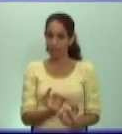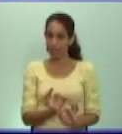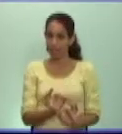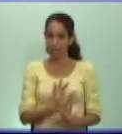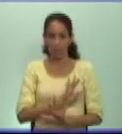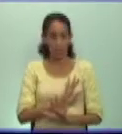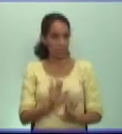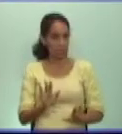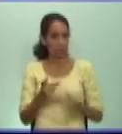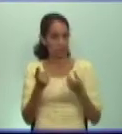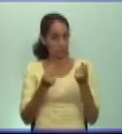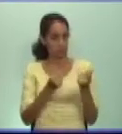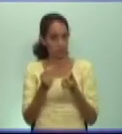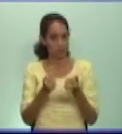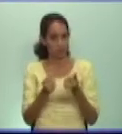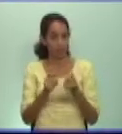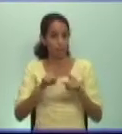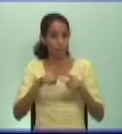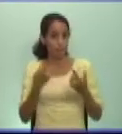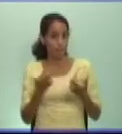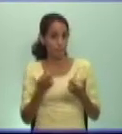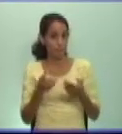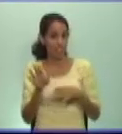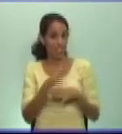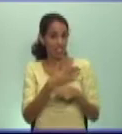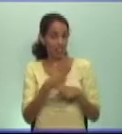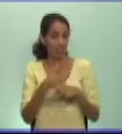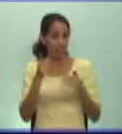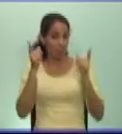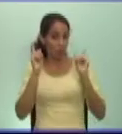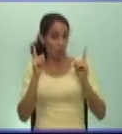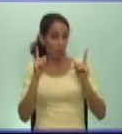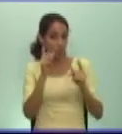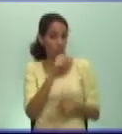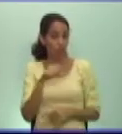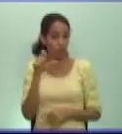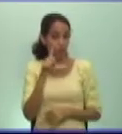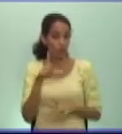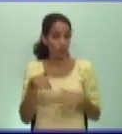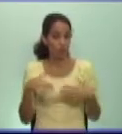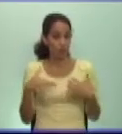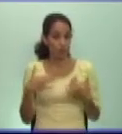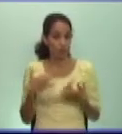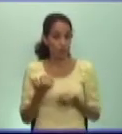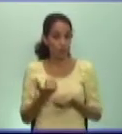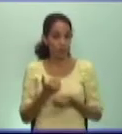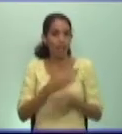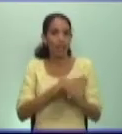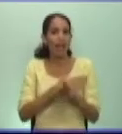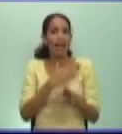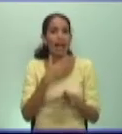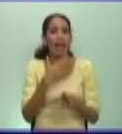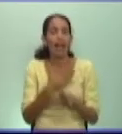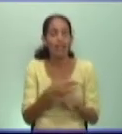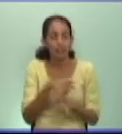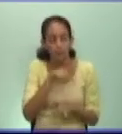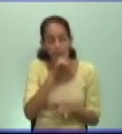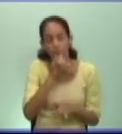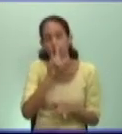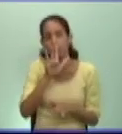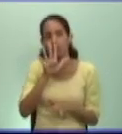embargo, desde el punto de vista político y social vimos cosas muy importantes. Recuerden que estamos hablando hasta